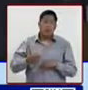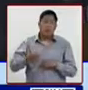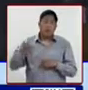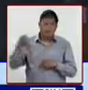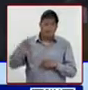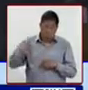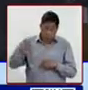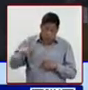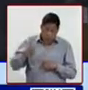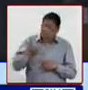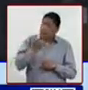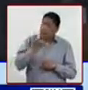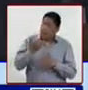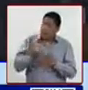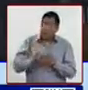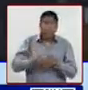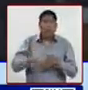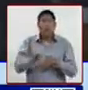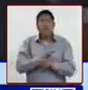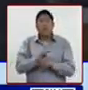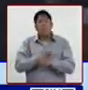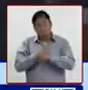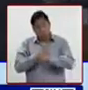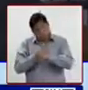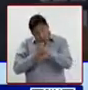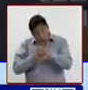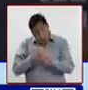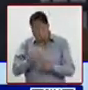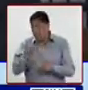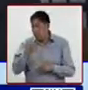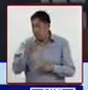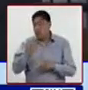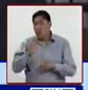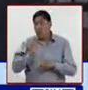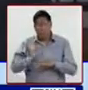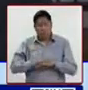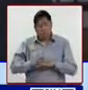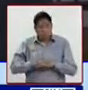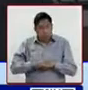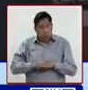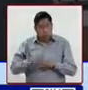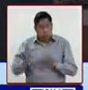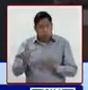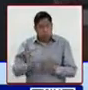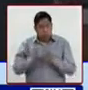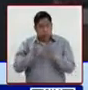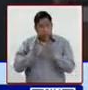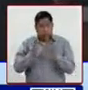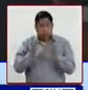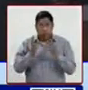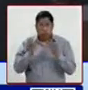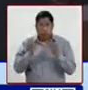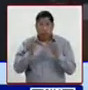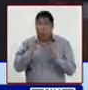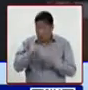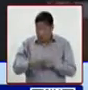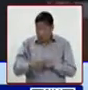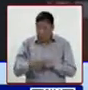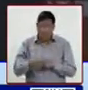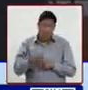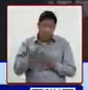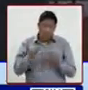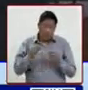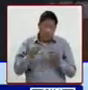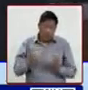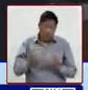declaraciones formales ante el Ministerio Público. Se tiene entendido que su audiencia de medidas cautelares va a ser instalada mañana,